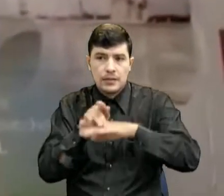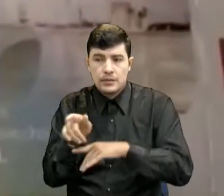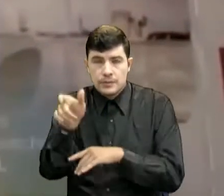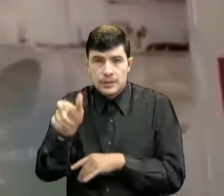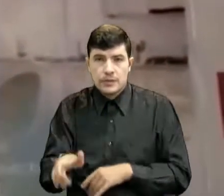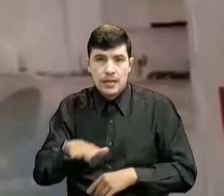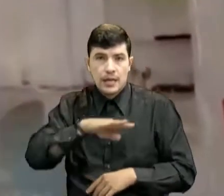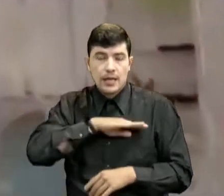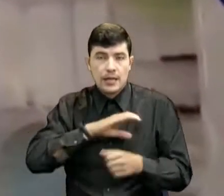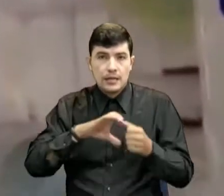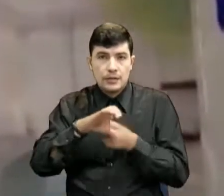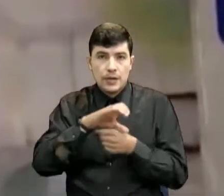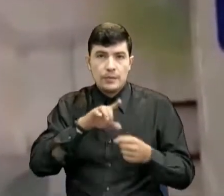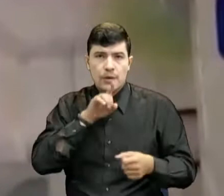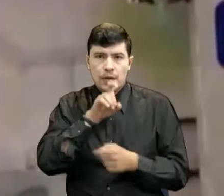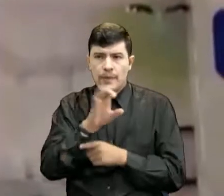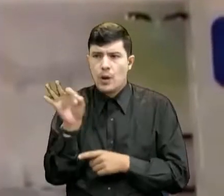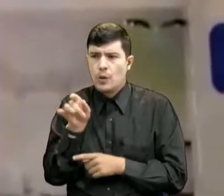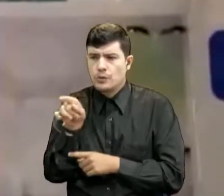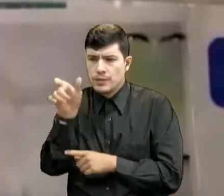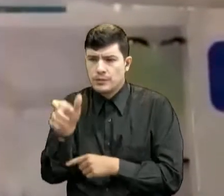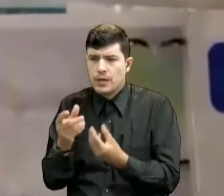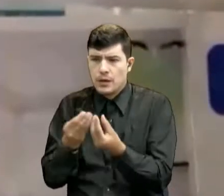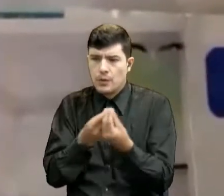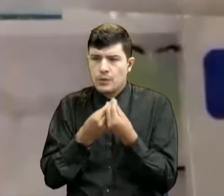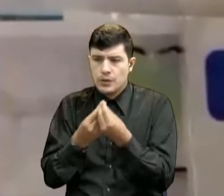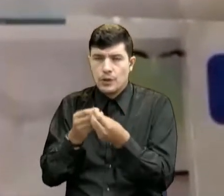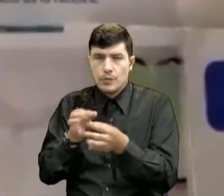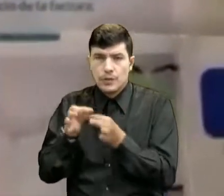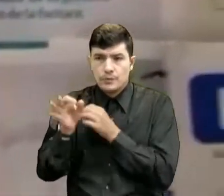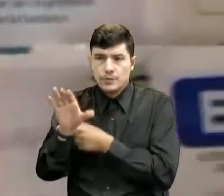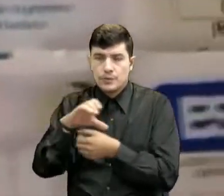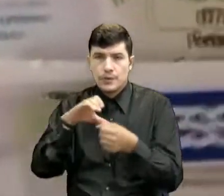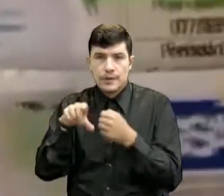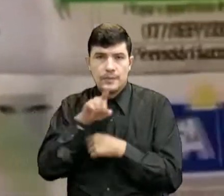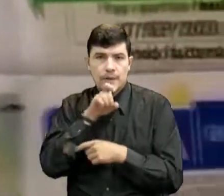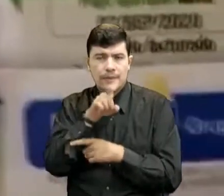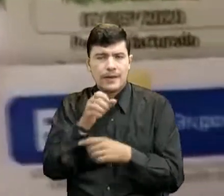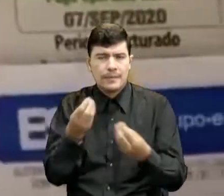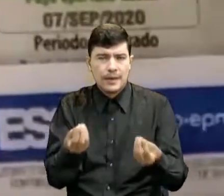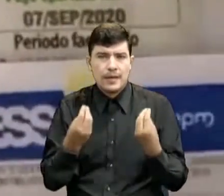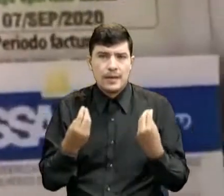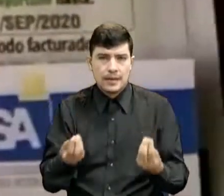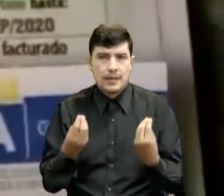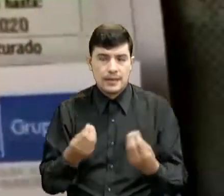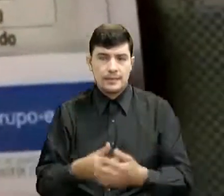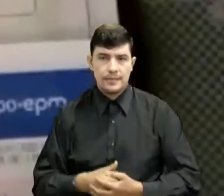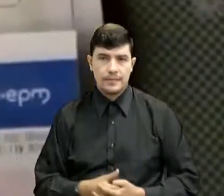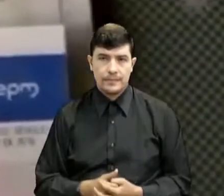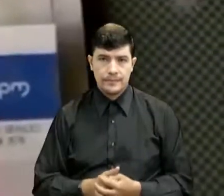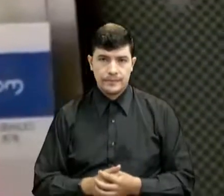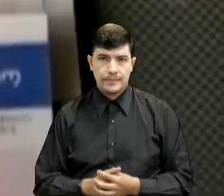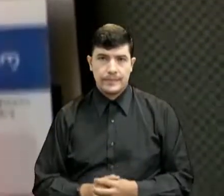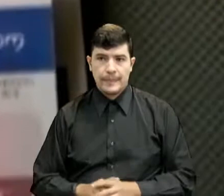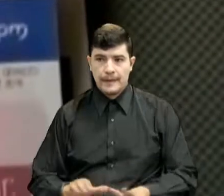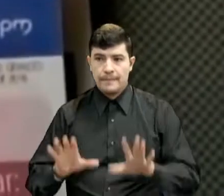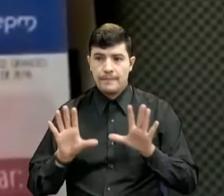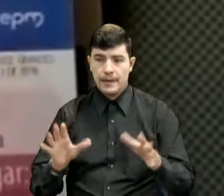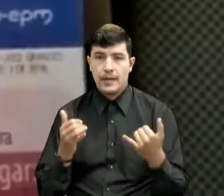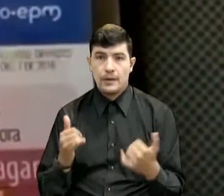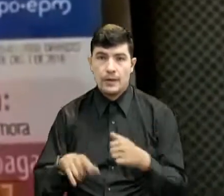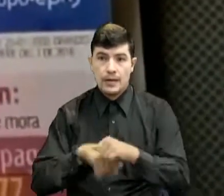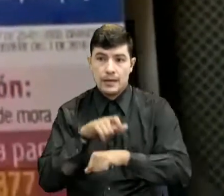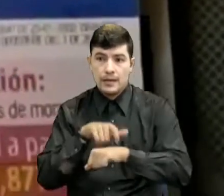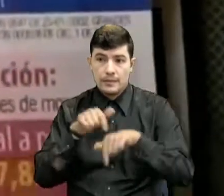de bucaramanga o al consejo municipal de bucaramanga para que suspenda temporalmente y durante el periodo de